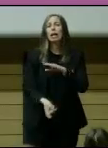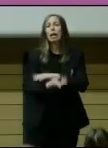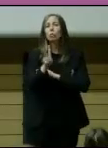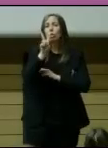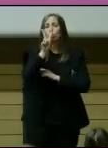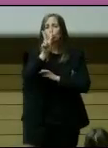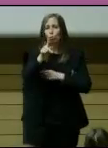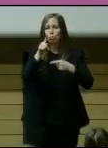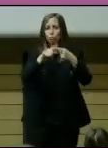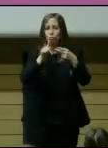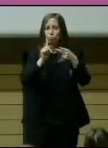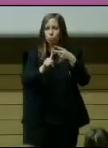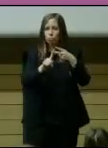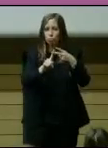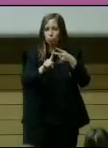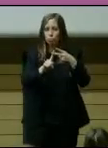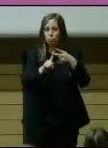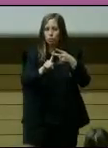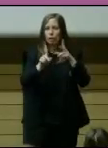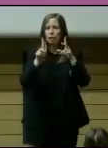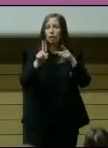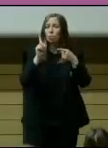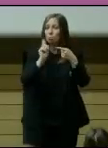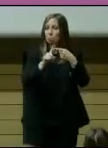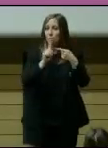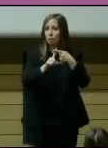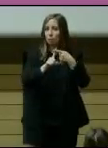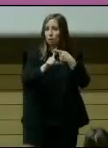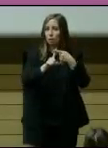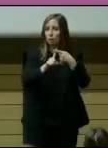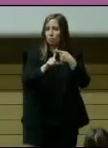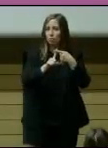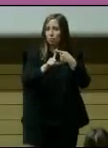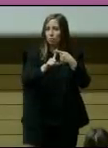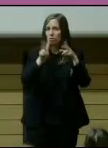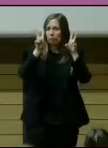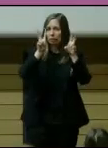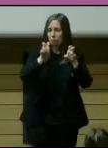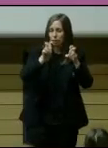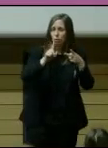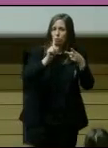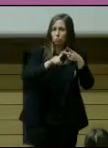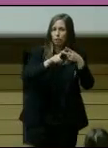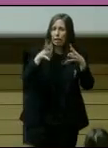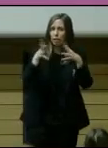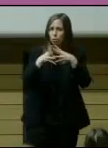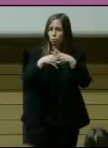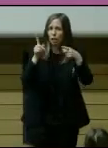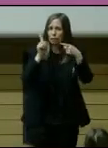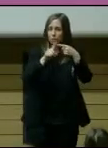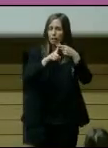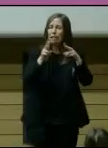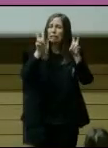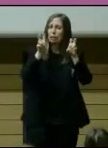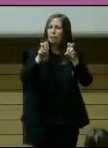han provocado esta tormenta mediática. Una de orden temático, puro y duro, y la otra de orden estructural. De